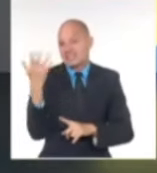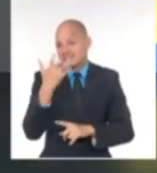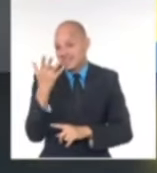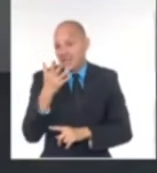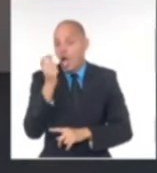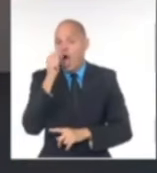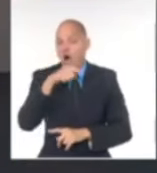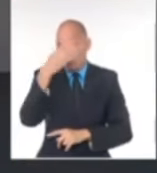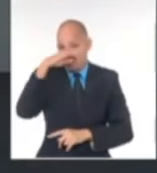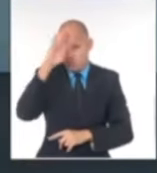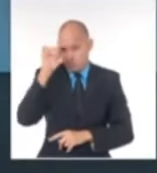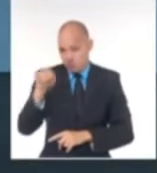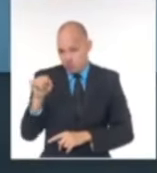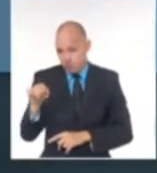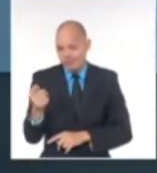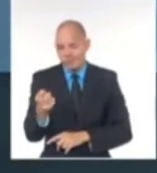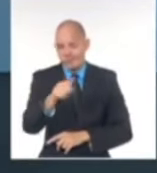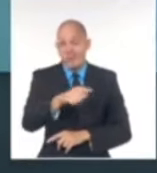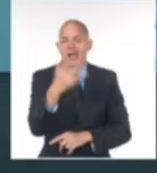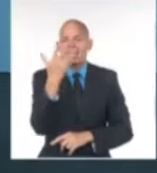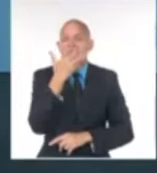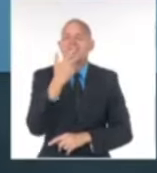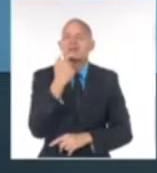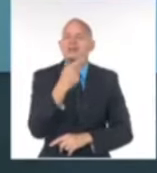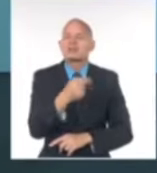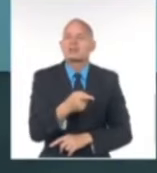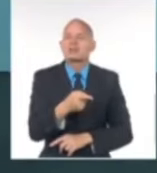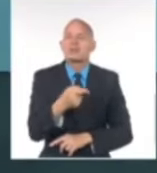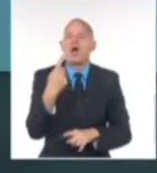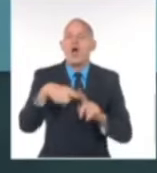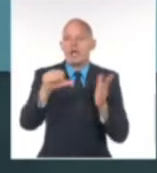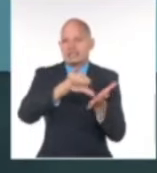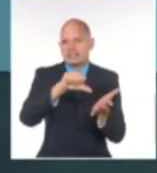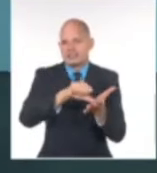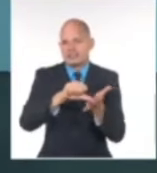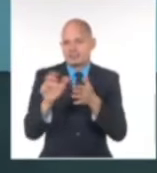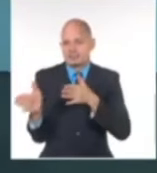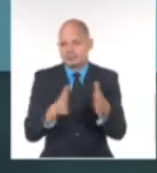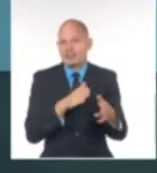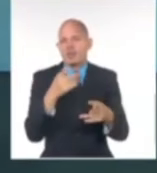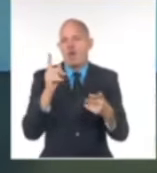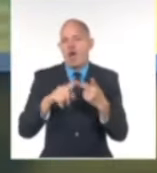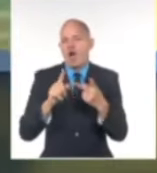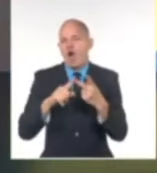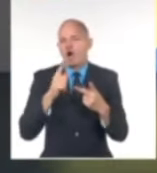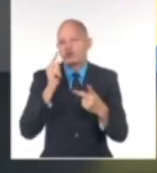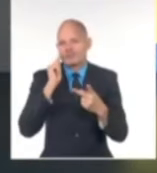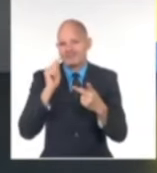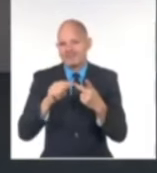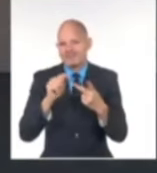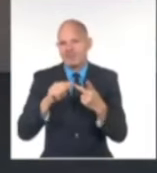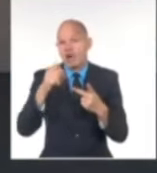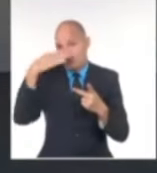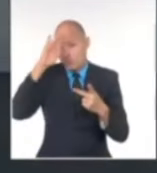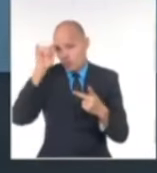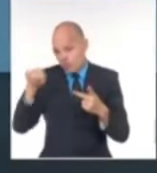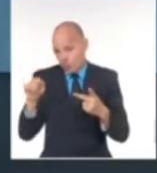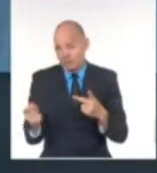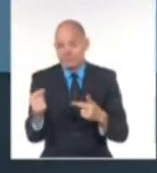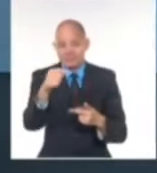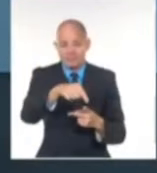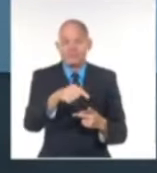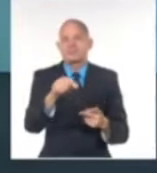estará en pleito de repechaje ante Medin Neyad de Irán. En octavos de final, Giovanni Peña se enfrenta al iraní